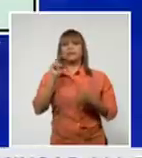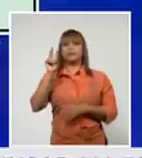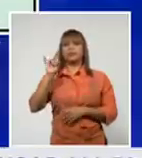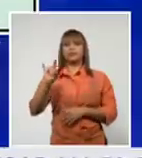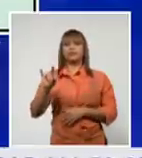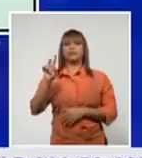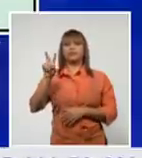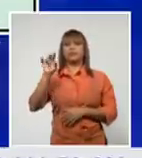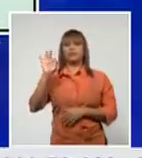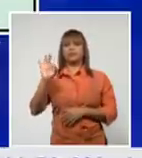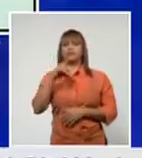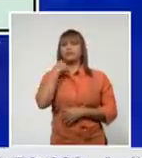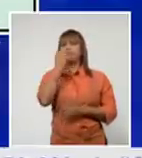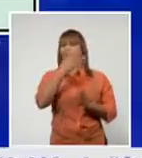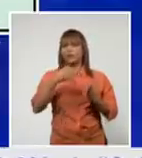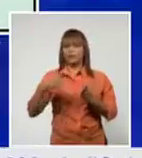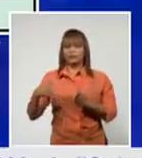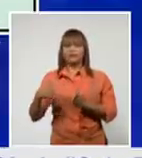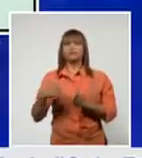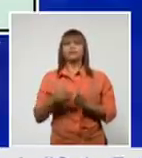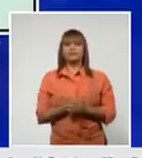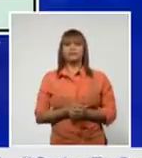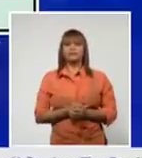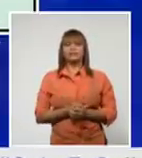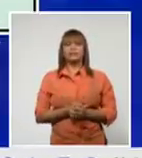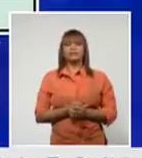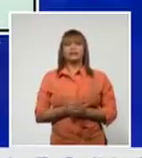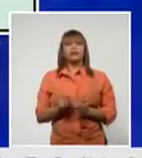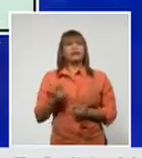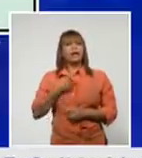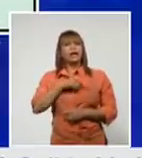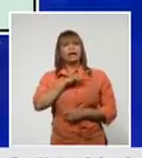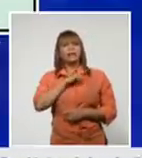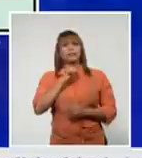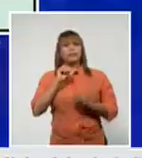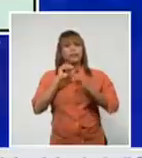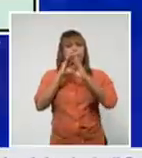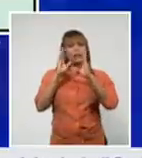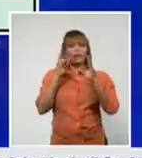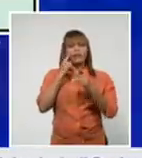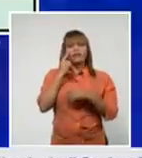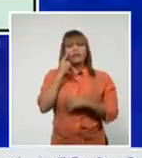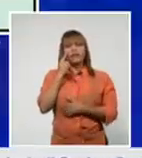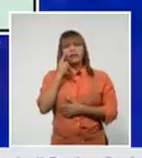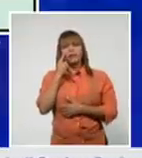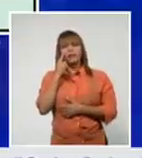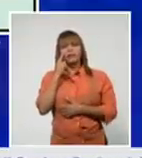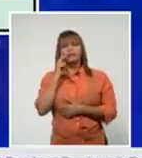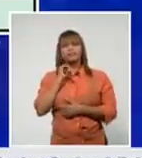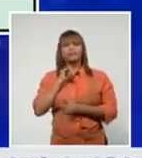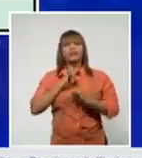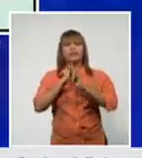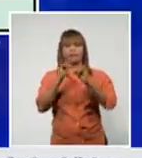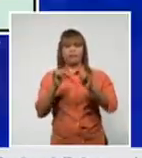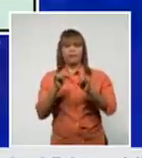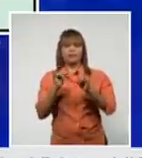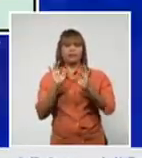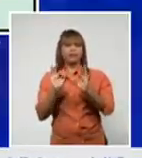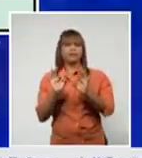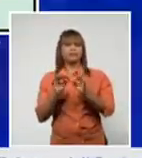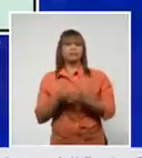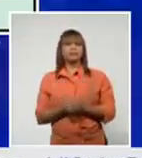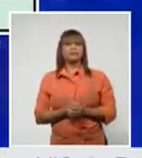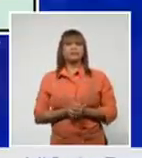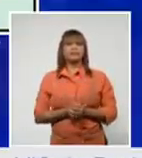206.928 fallecidos. Esta mañana veíamos en las noticias la información de